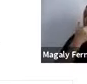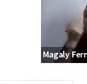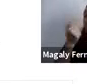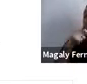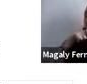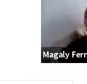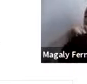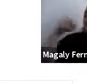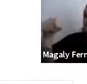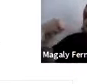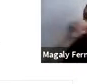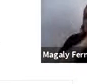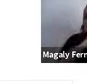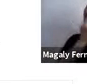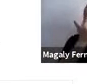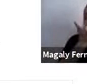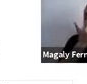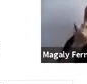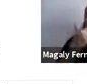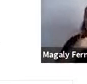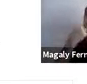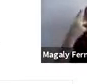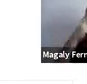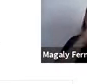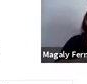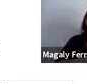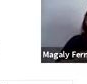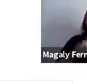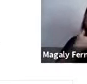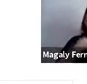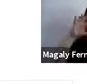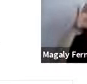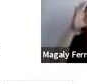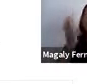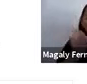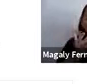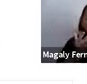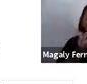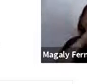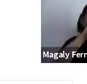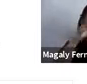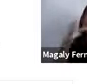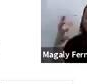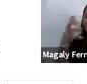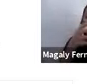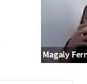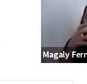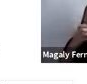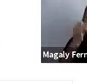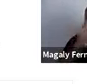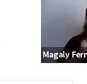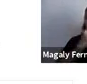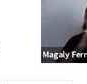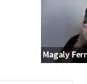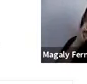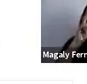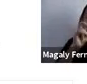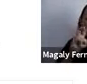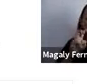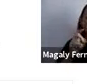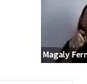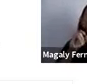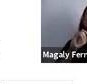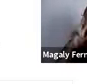barómetro social que puede tener un país o que puede tener el mundo en su colectivo internacional como análisis de injusticia,